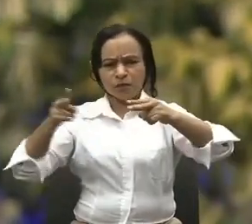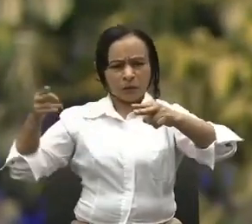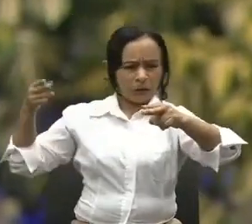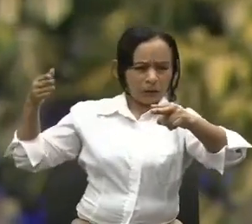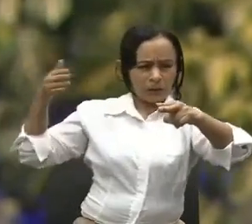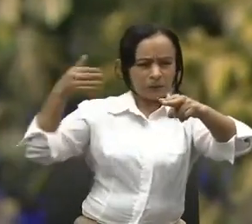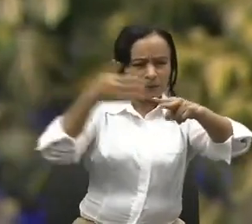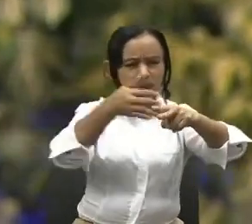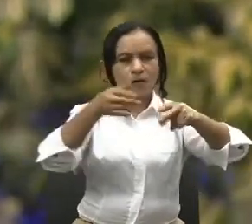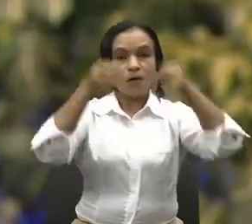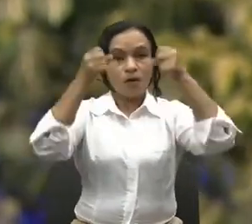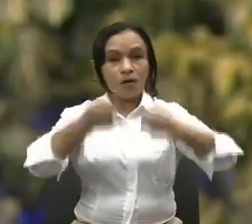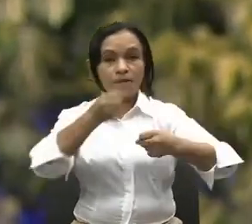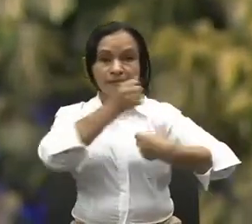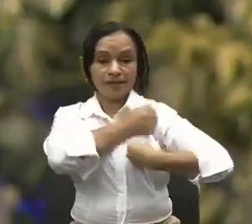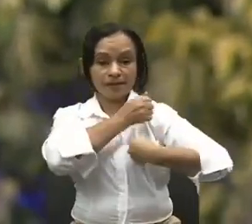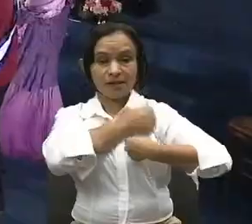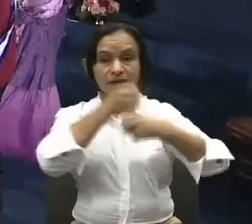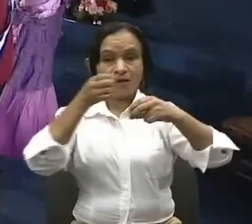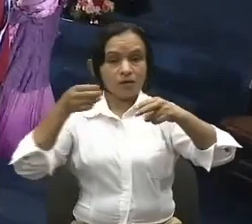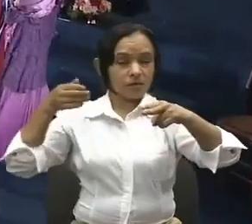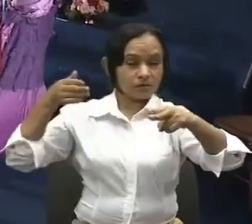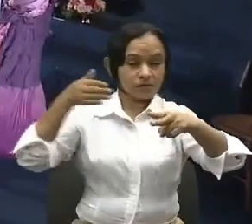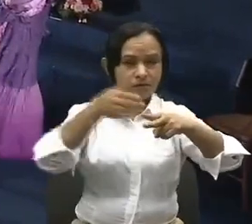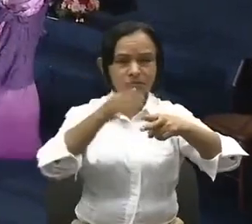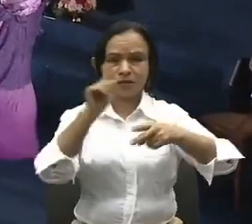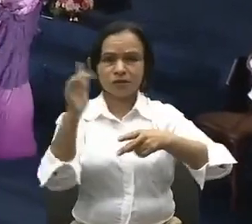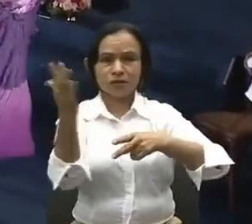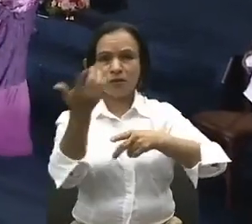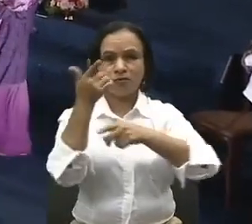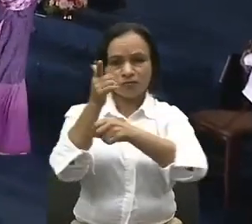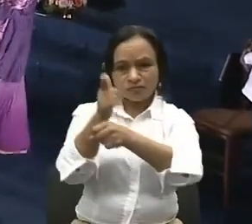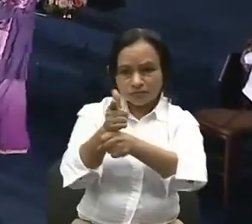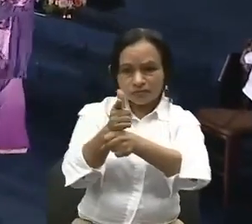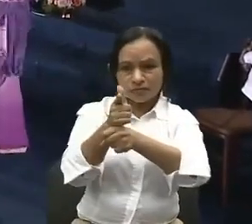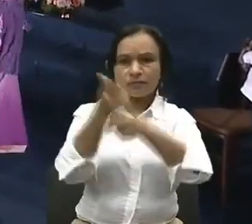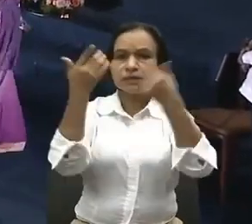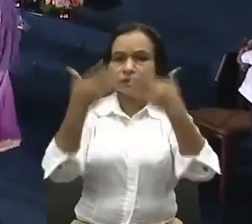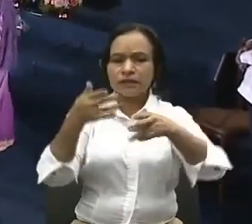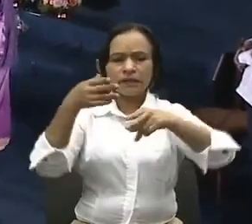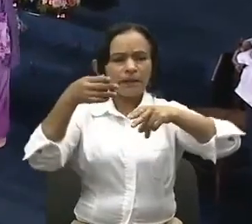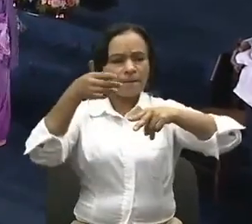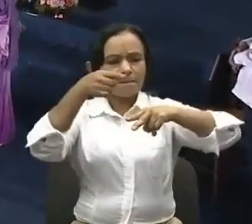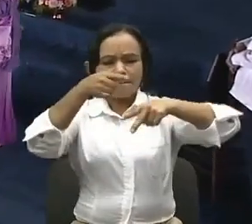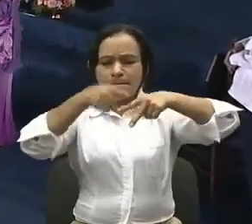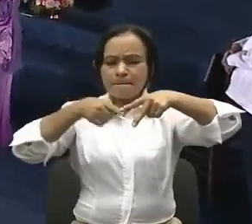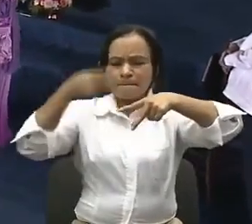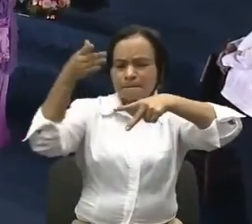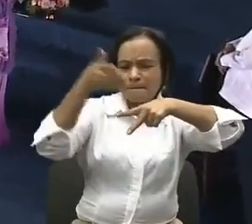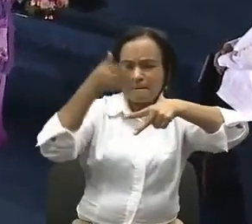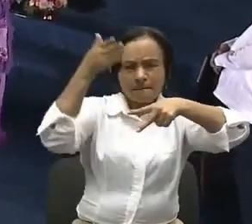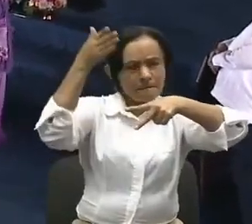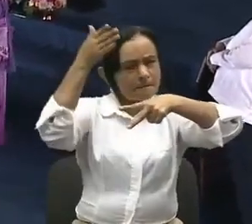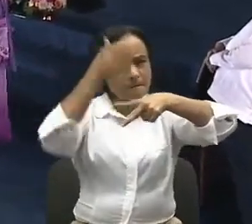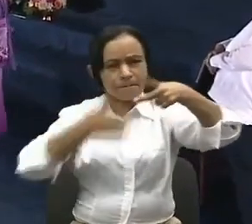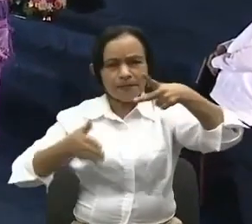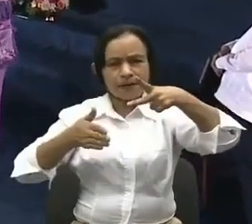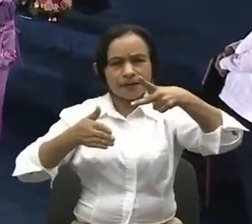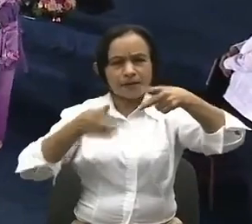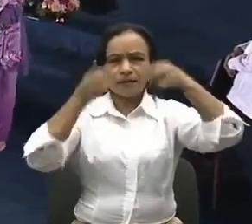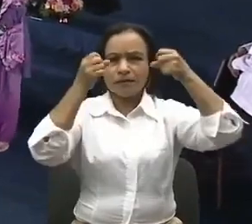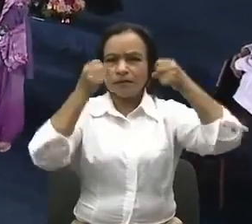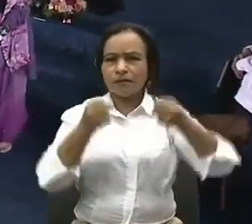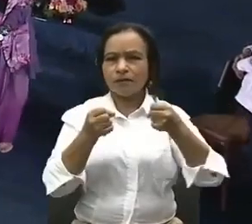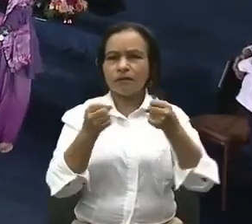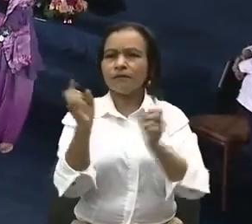militar y todo filmado, y le destruyeron las piernas. ¿Y dónde